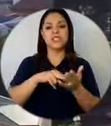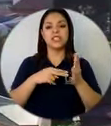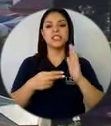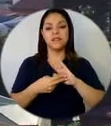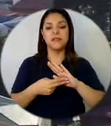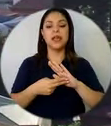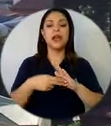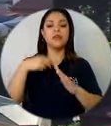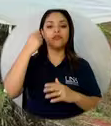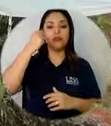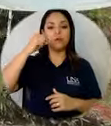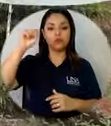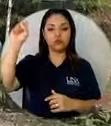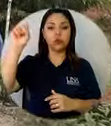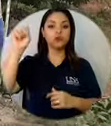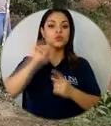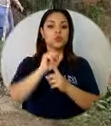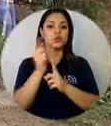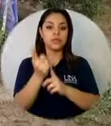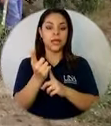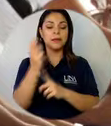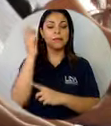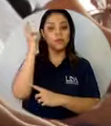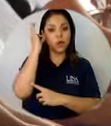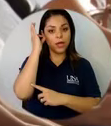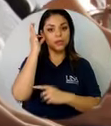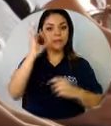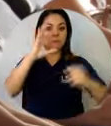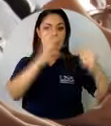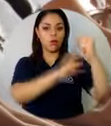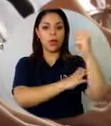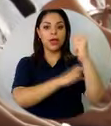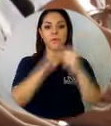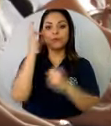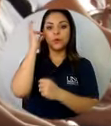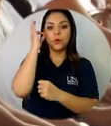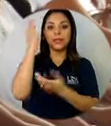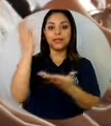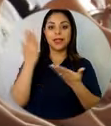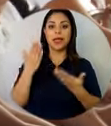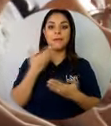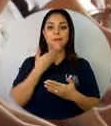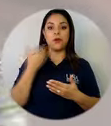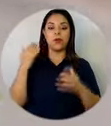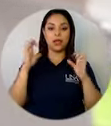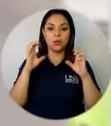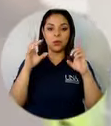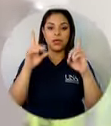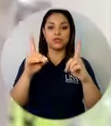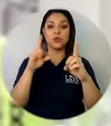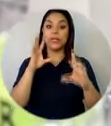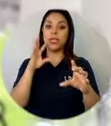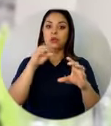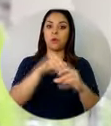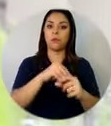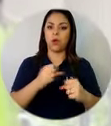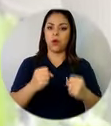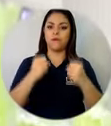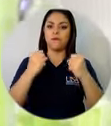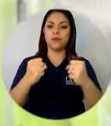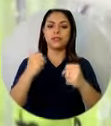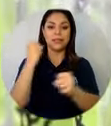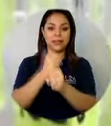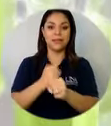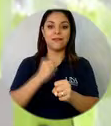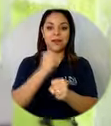Estados Unidos se conoce como una revolución social y cultural de las mujeres que empodera a las mujeres, les da mejor perfil educativo y se incorporan